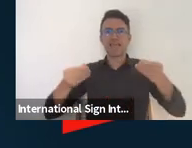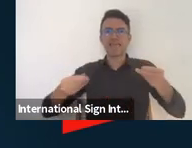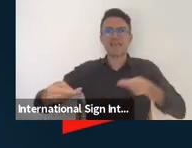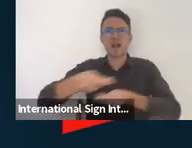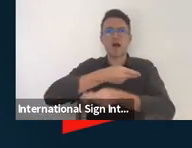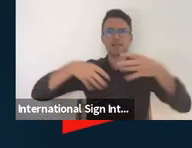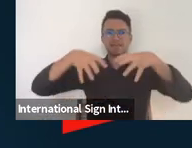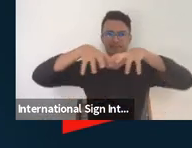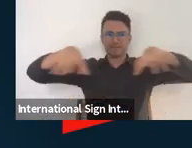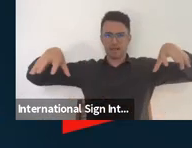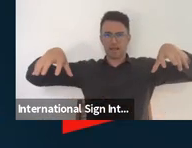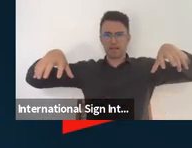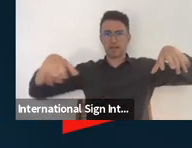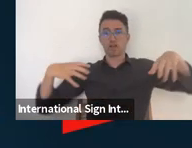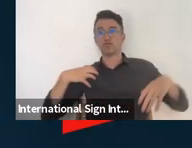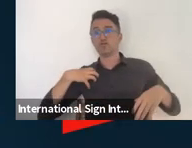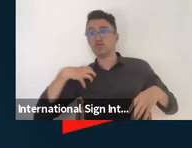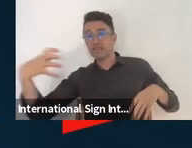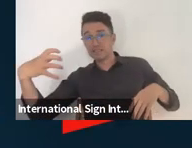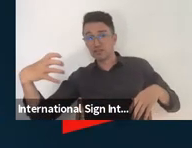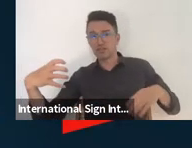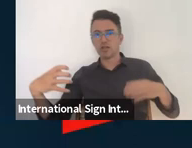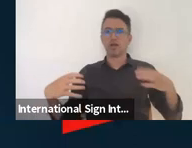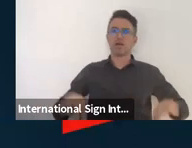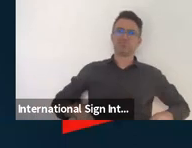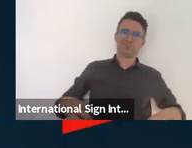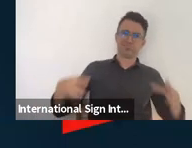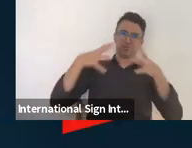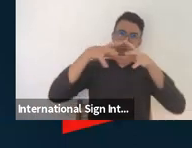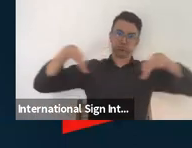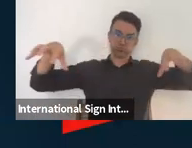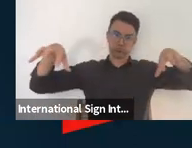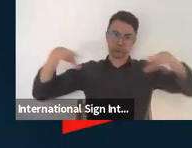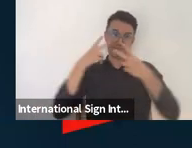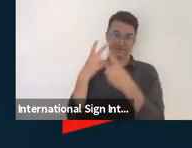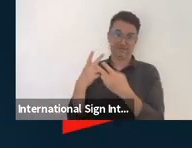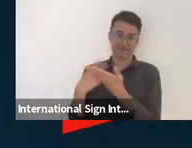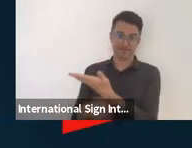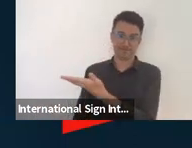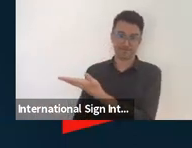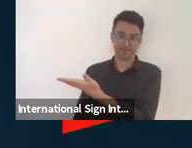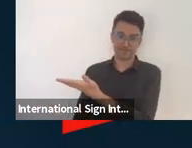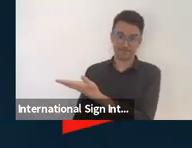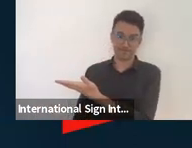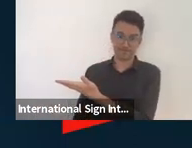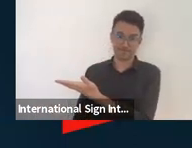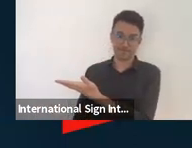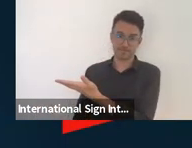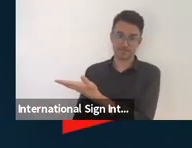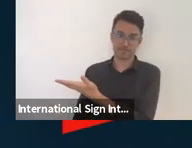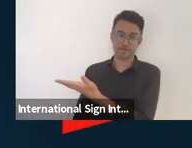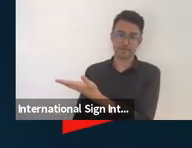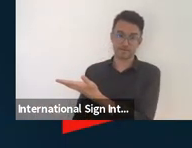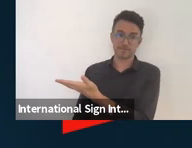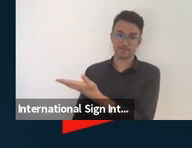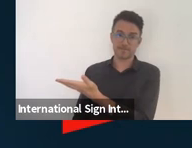de esta población son indígenas que viven en los centros urbanos, ya sean por población indígena migrante